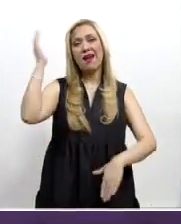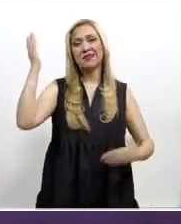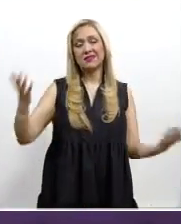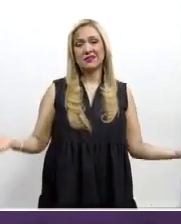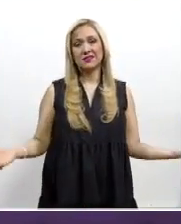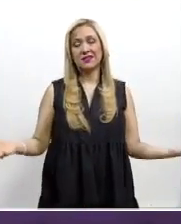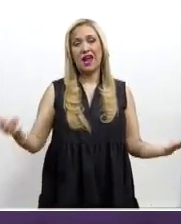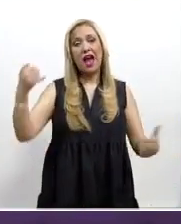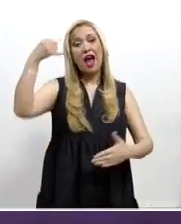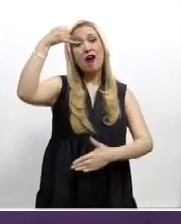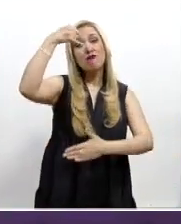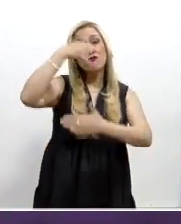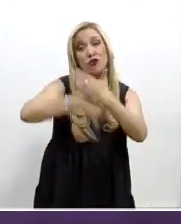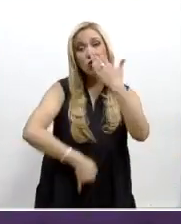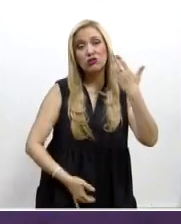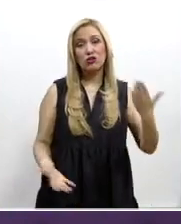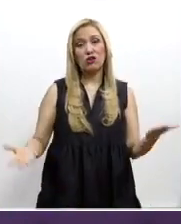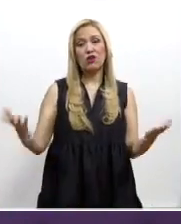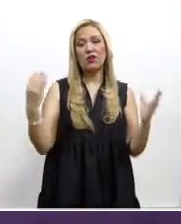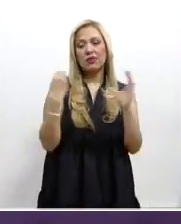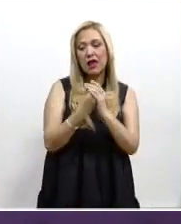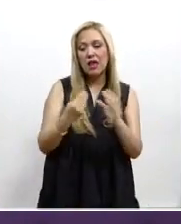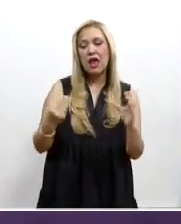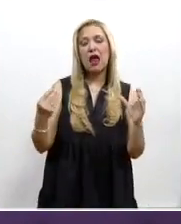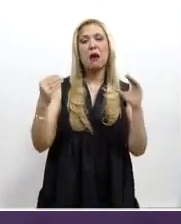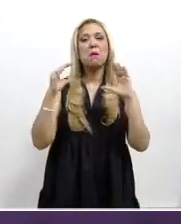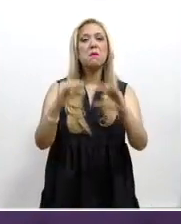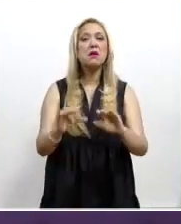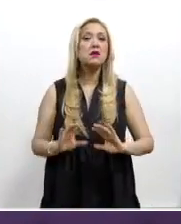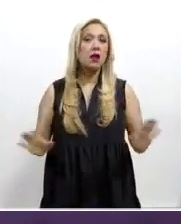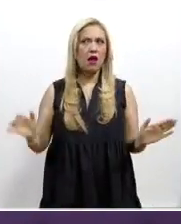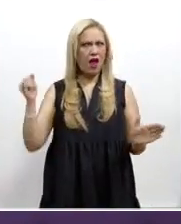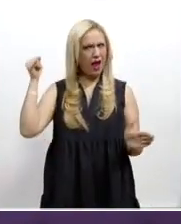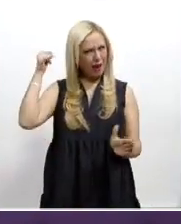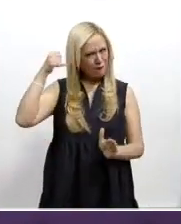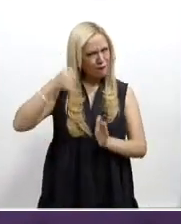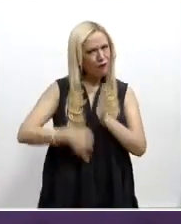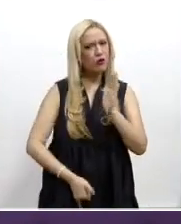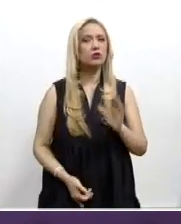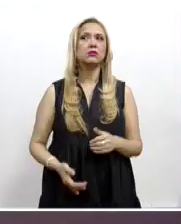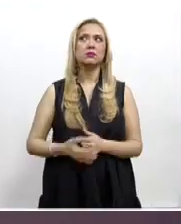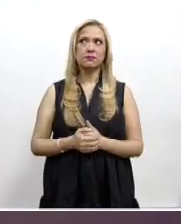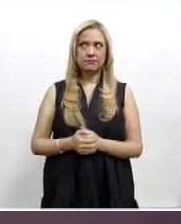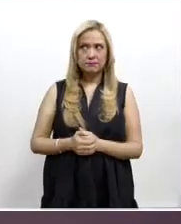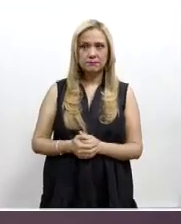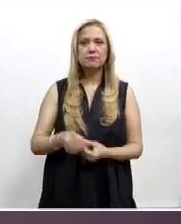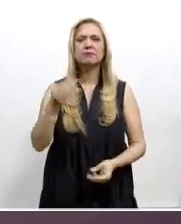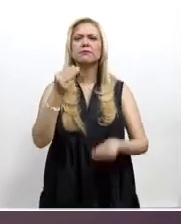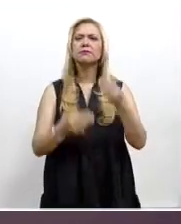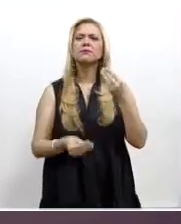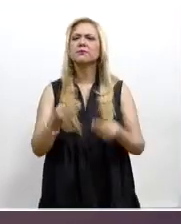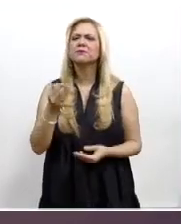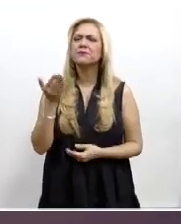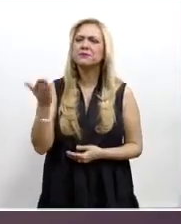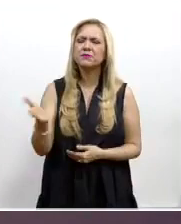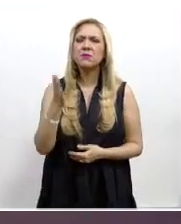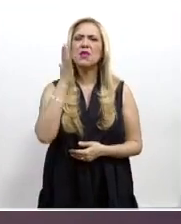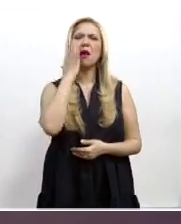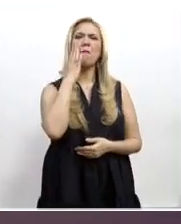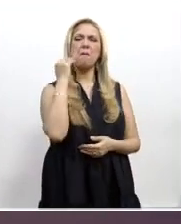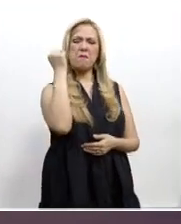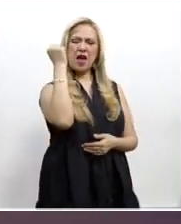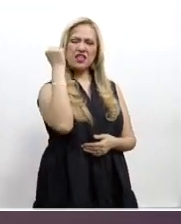más y a que fondo, el gobierno ¿no? tiene que intervenir. Doctor, más Gracias. a fondo también. Magistrado, cuando hablamos de